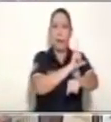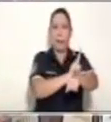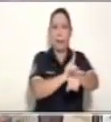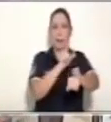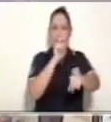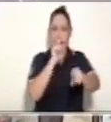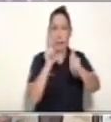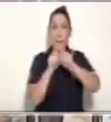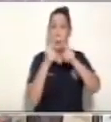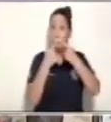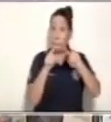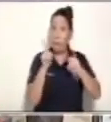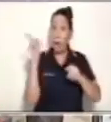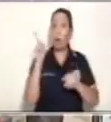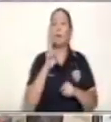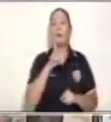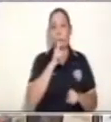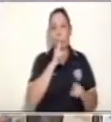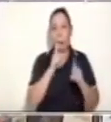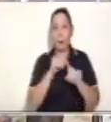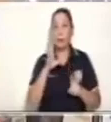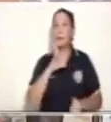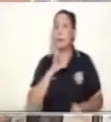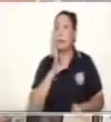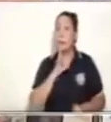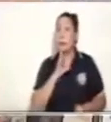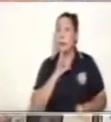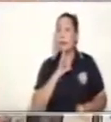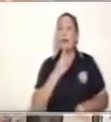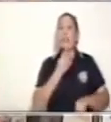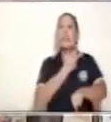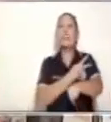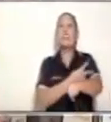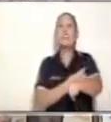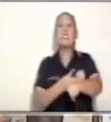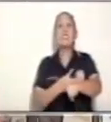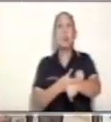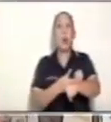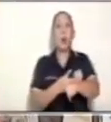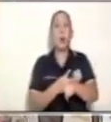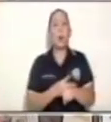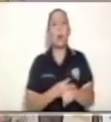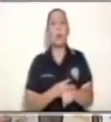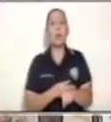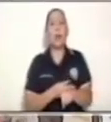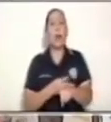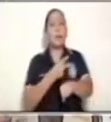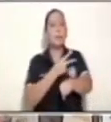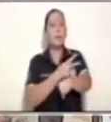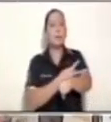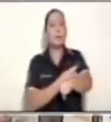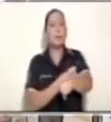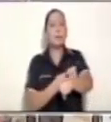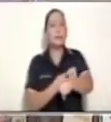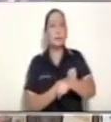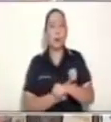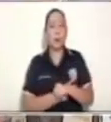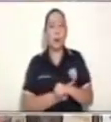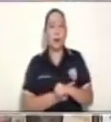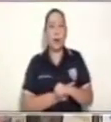relato tradicional que narra acontecimientos prodigiosos. ¿A qué nos referimos a acontecimientos